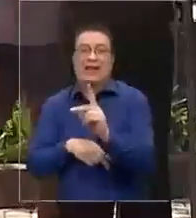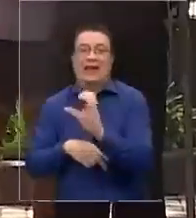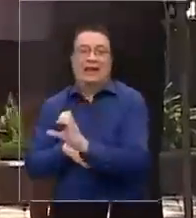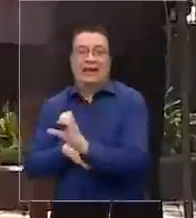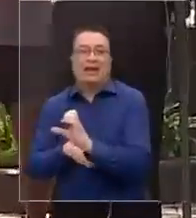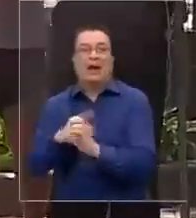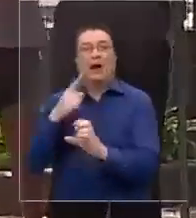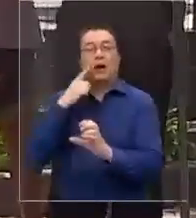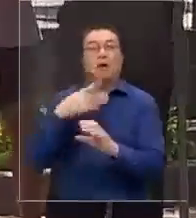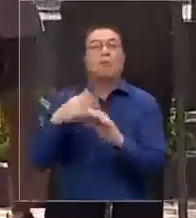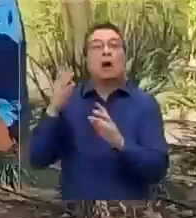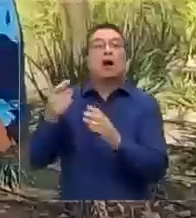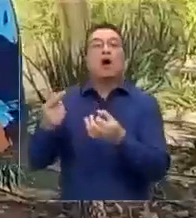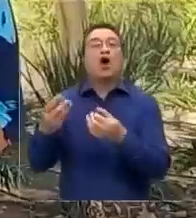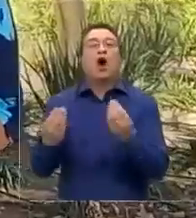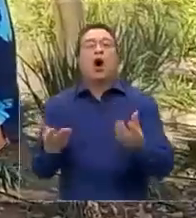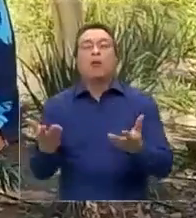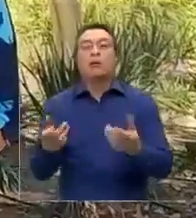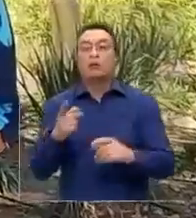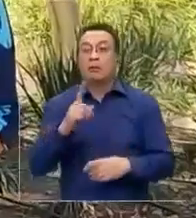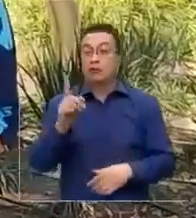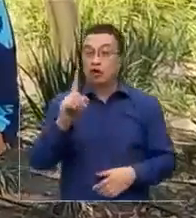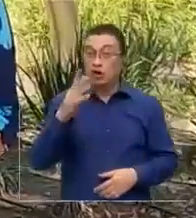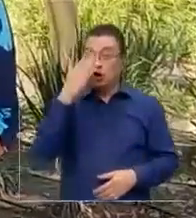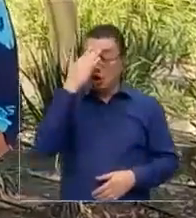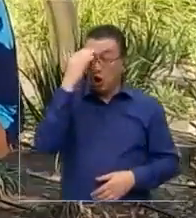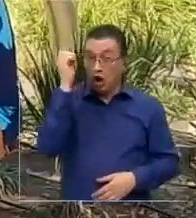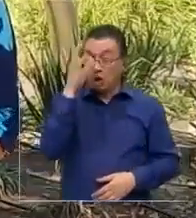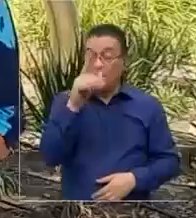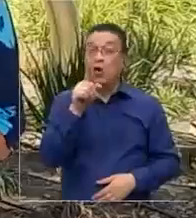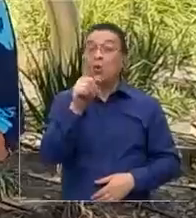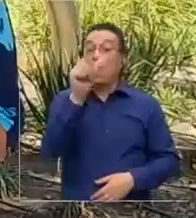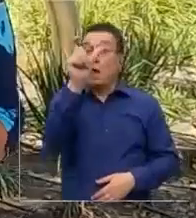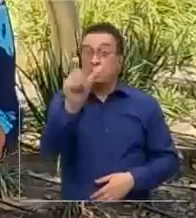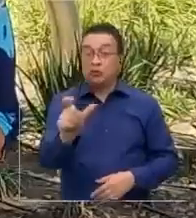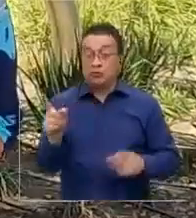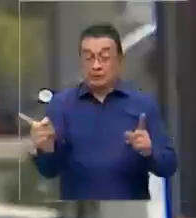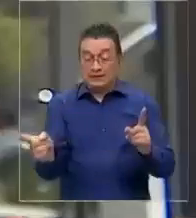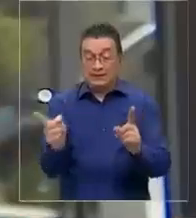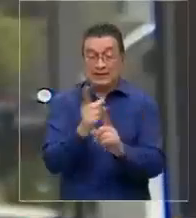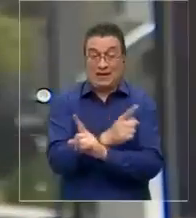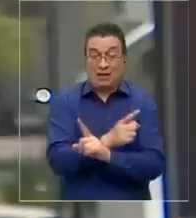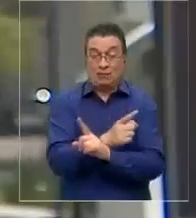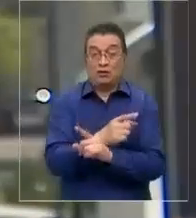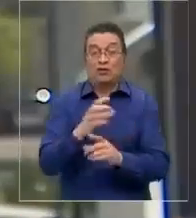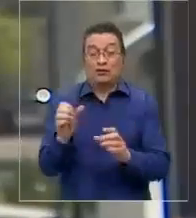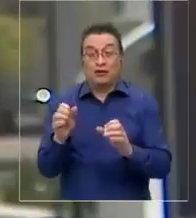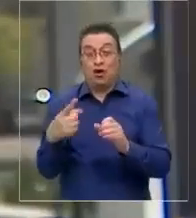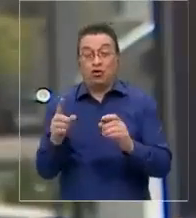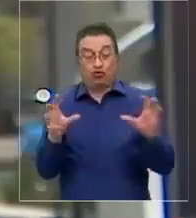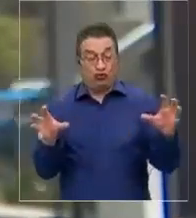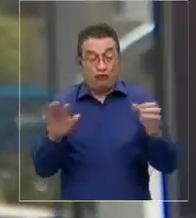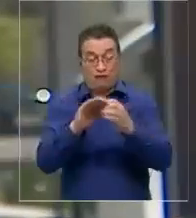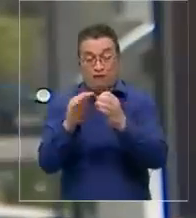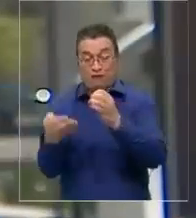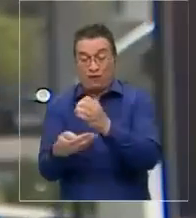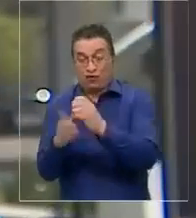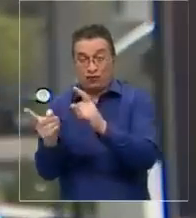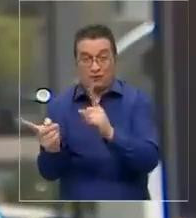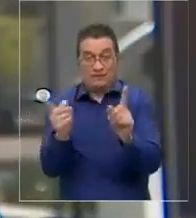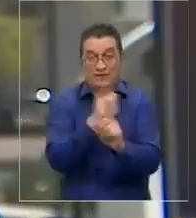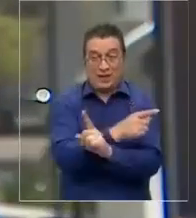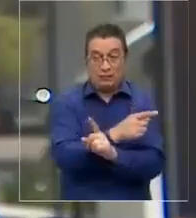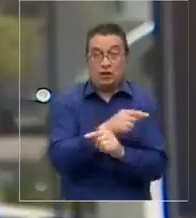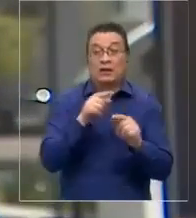mayor porcentaje en renta fija. No hay que olvidarse que cuando una persona se cambia de un fondo de pensiones a otro, el